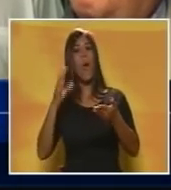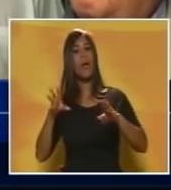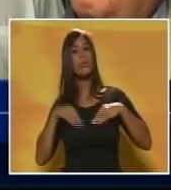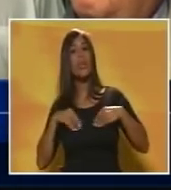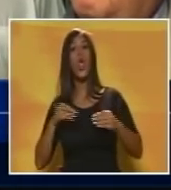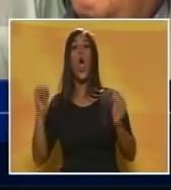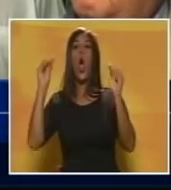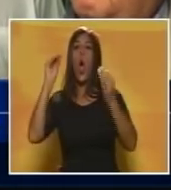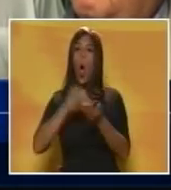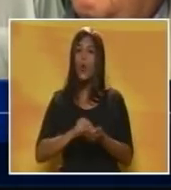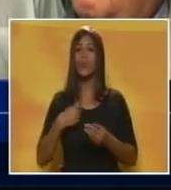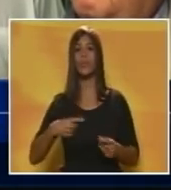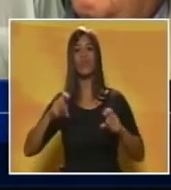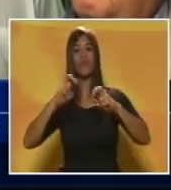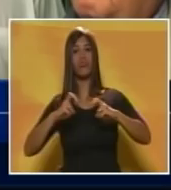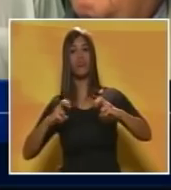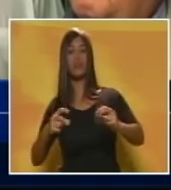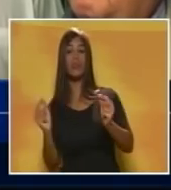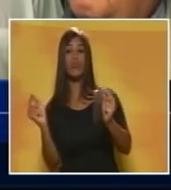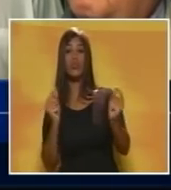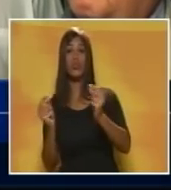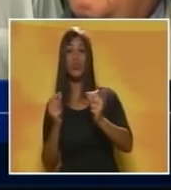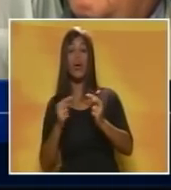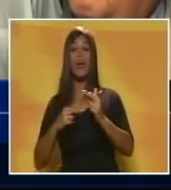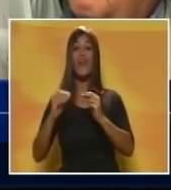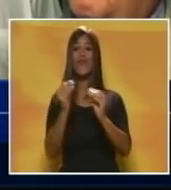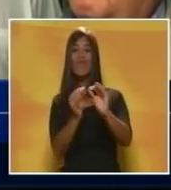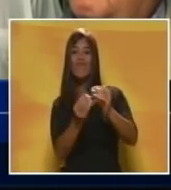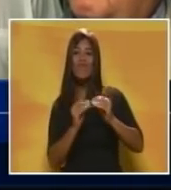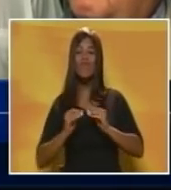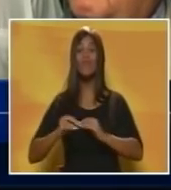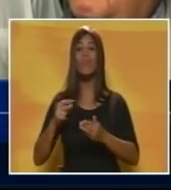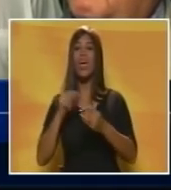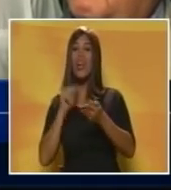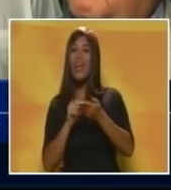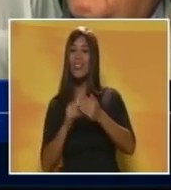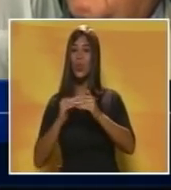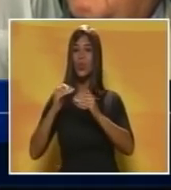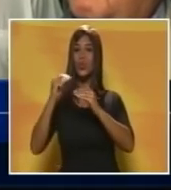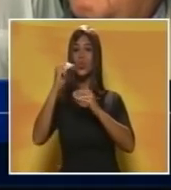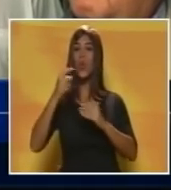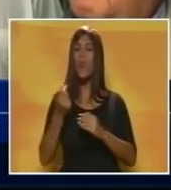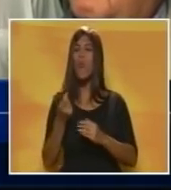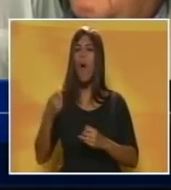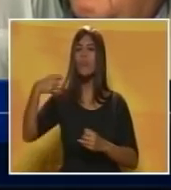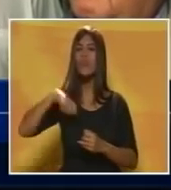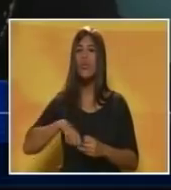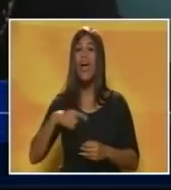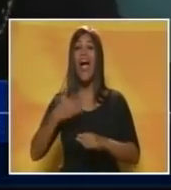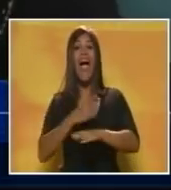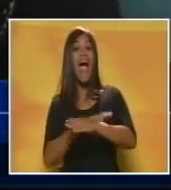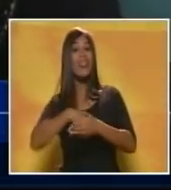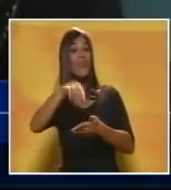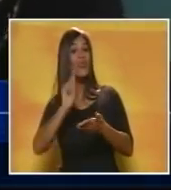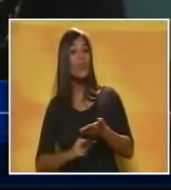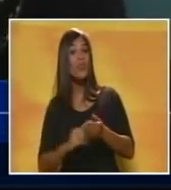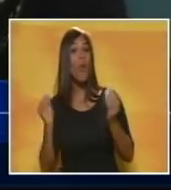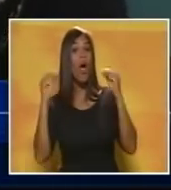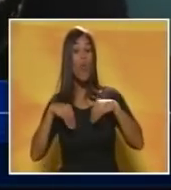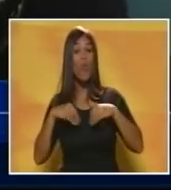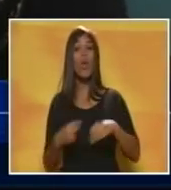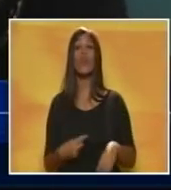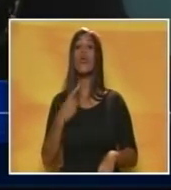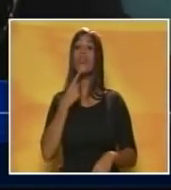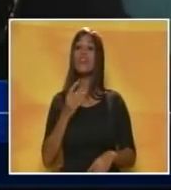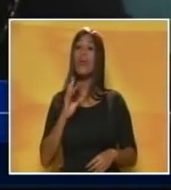sentar nuevamente porque tenemos que construir una tabla salarial en virtud de lo que se firmó. Indicaron además que existe